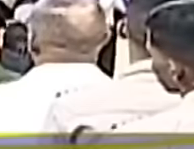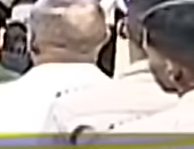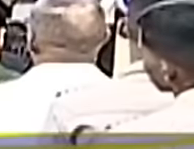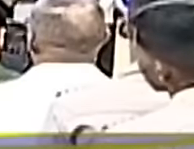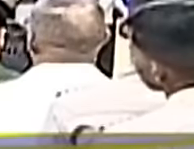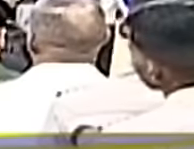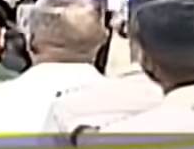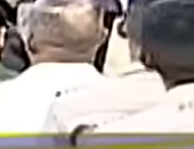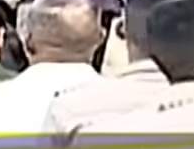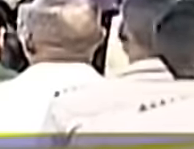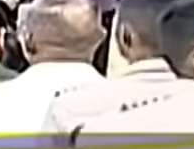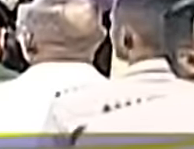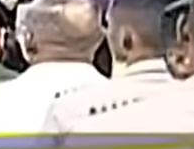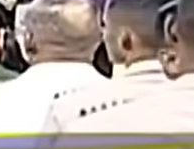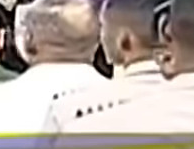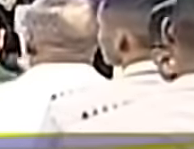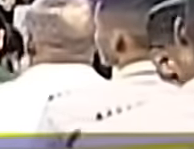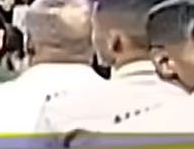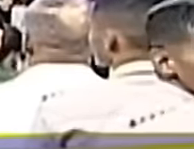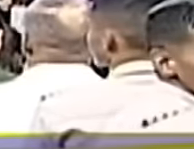egoísmo.